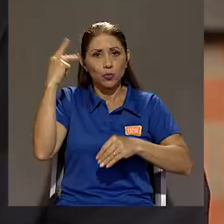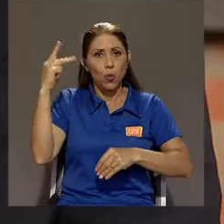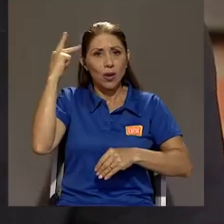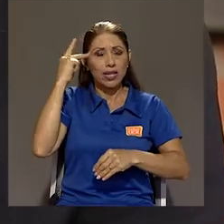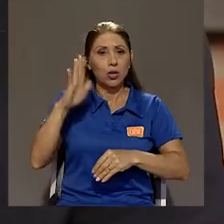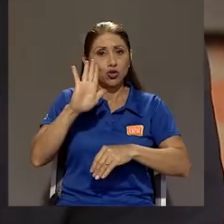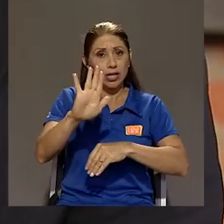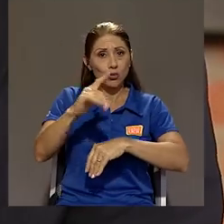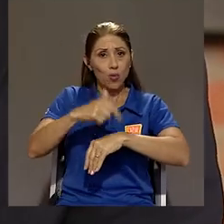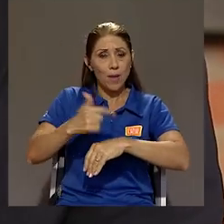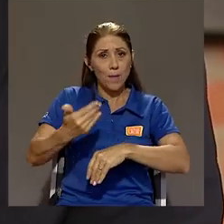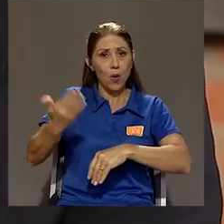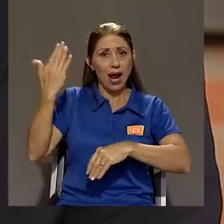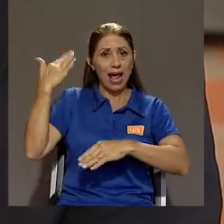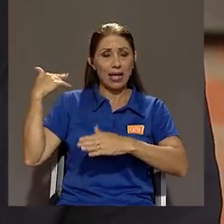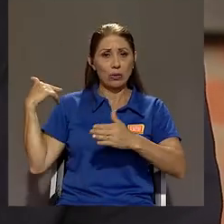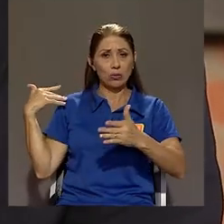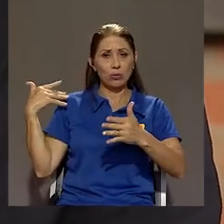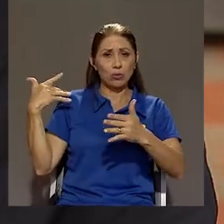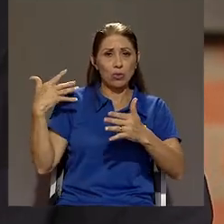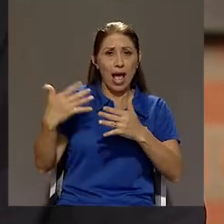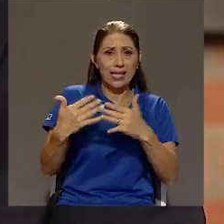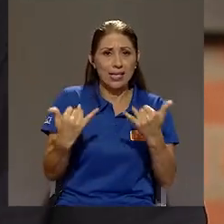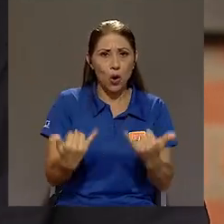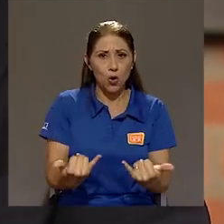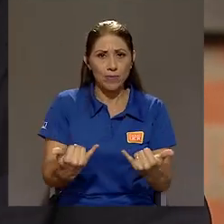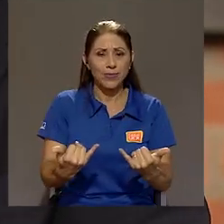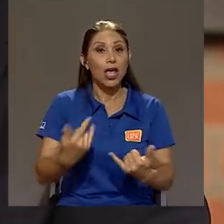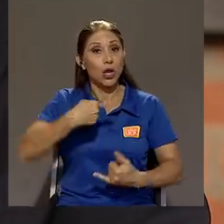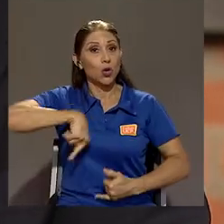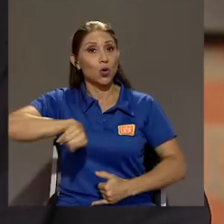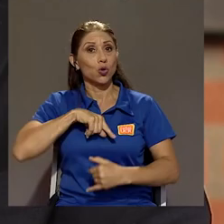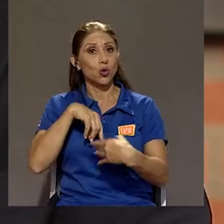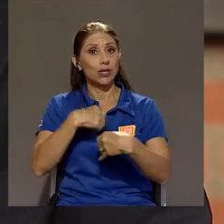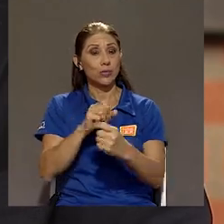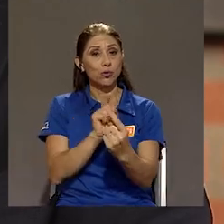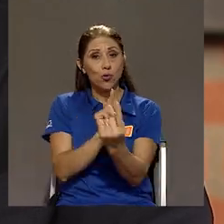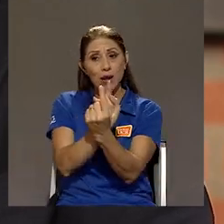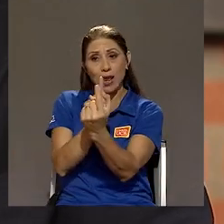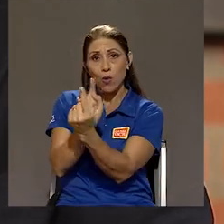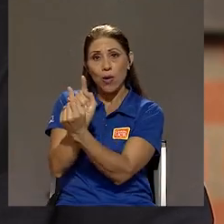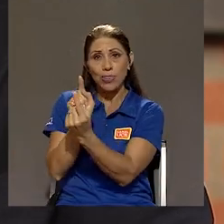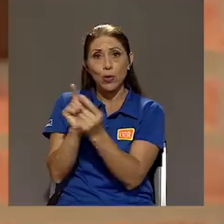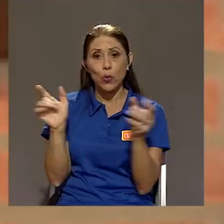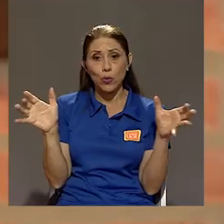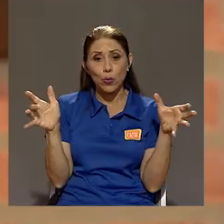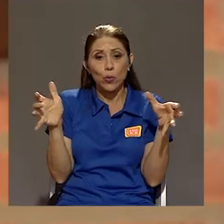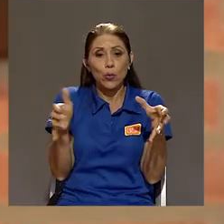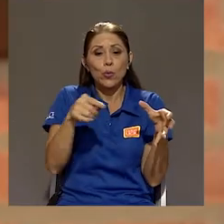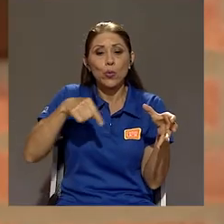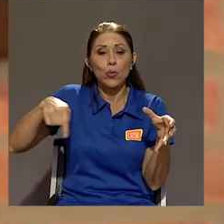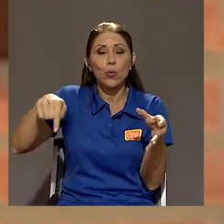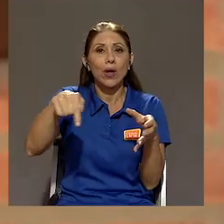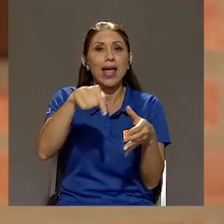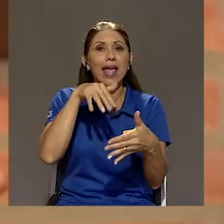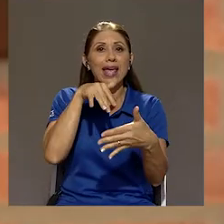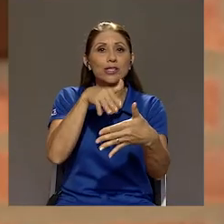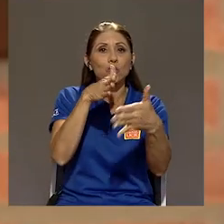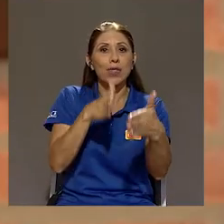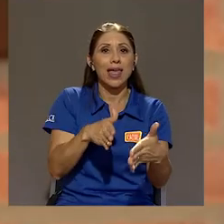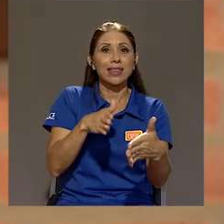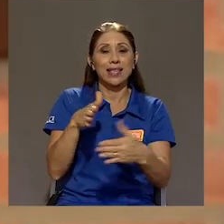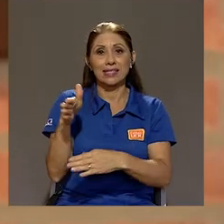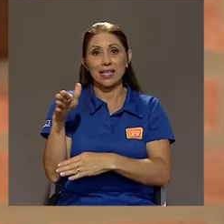época y hasta el día de hoy. Hicimos un pequeño encuentro convocando sobre todo a estudiantes y a colegas, una